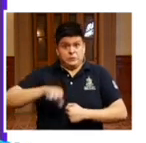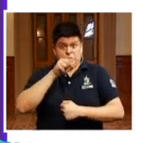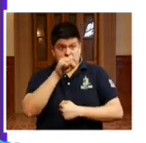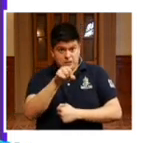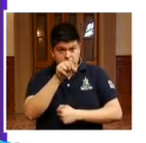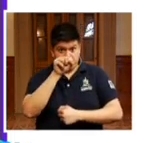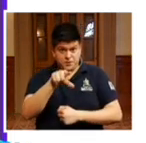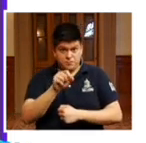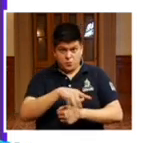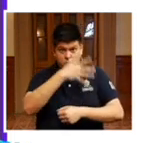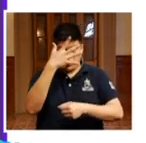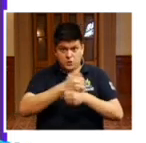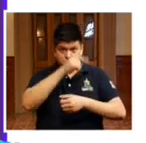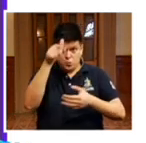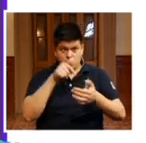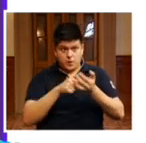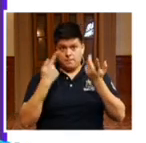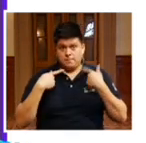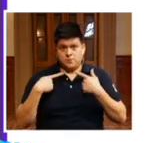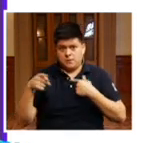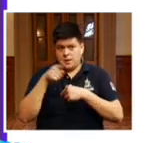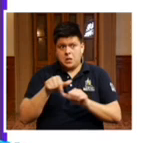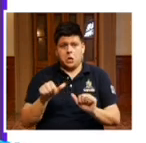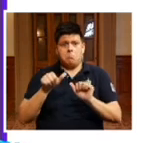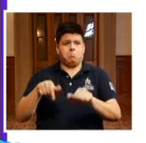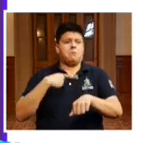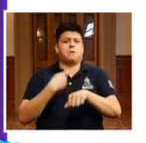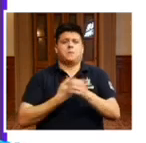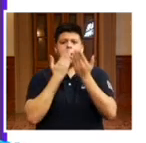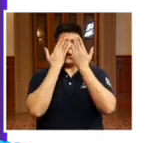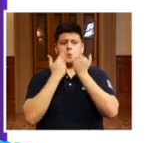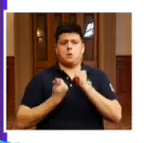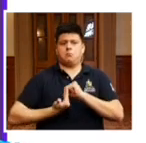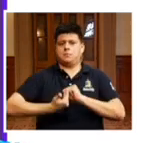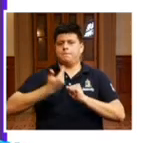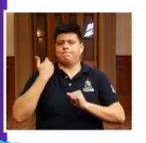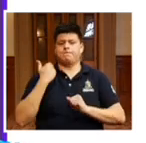lugar, los pacientes que no tienen ninguna comorbilidad.